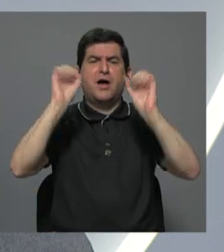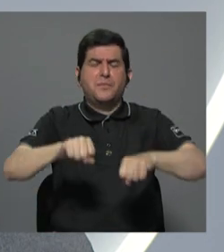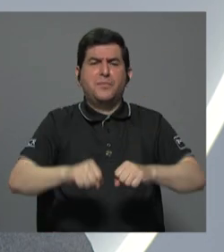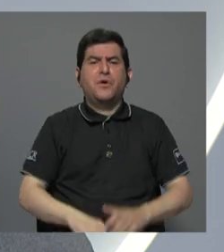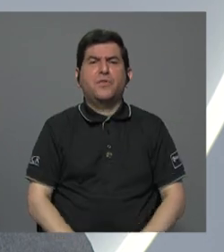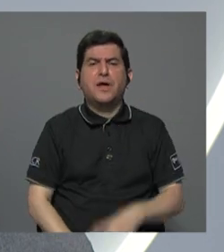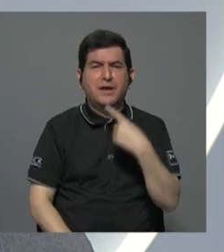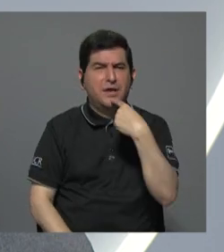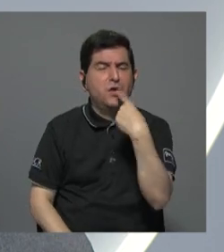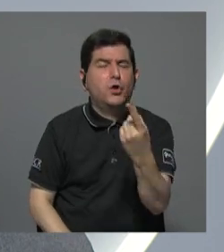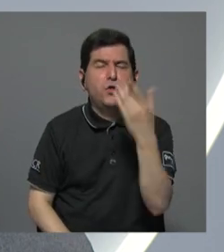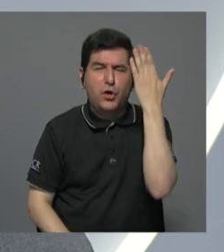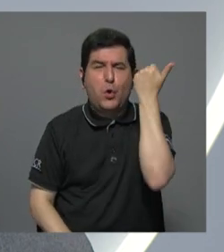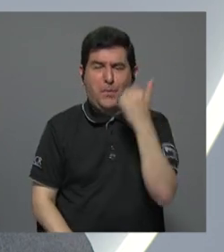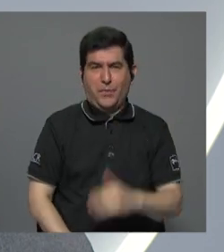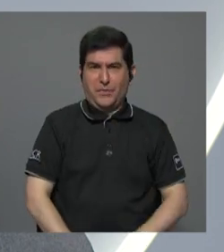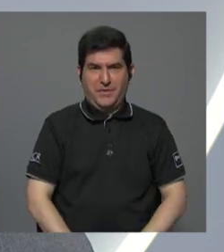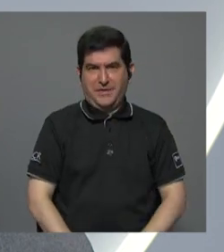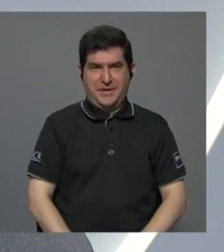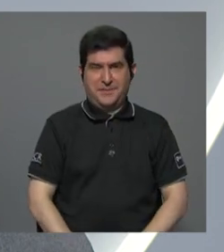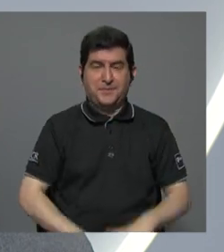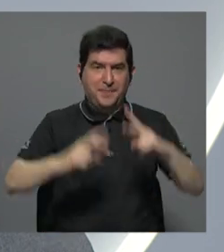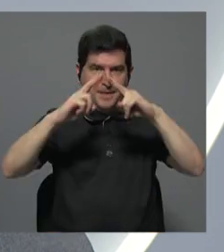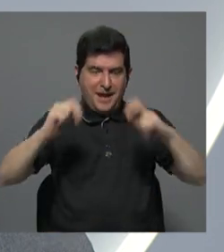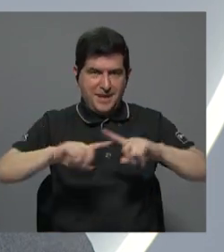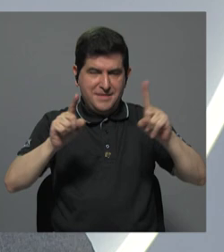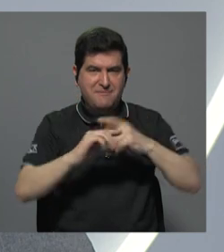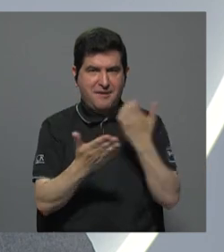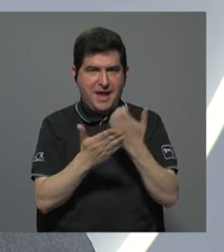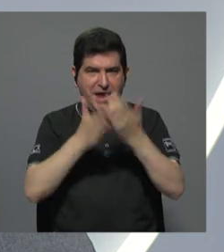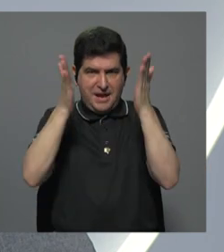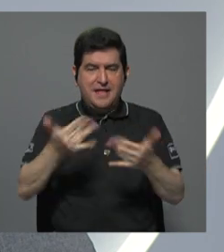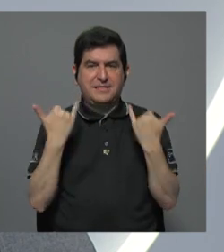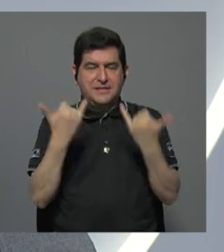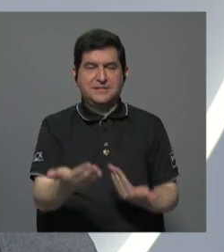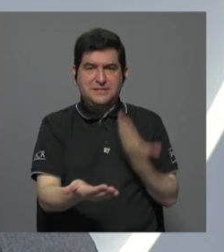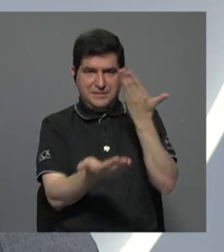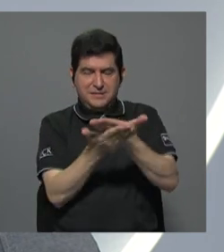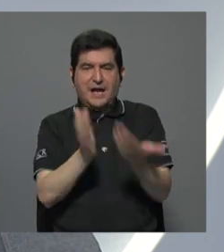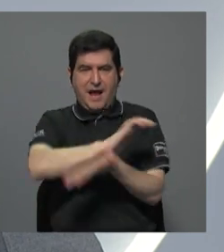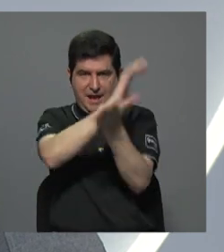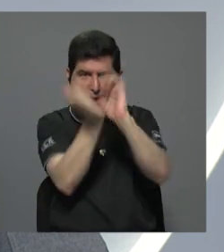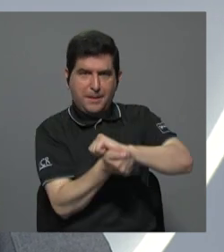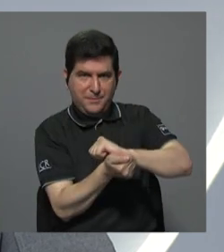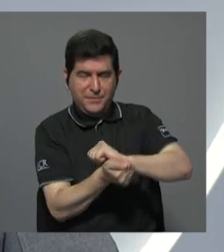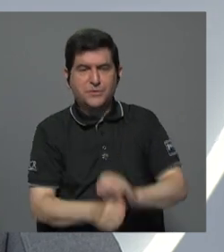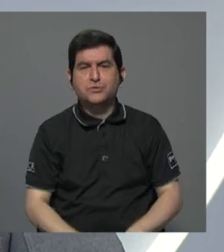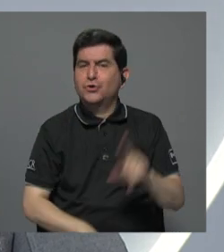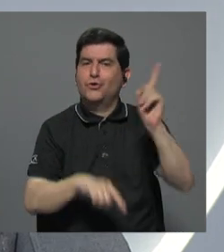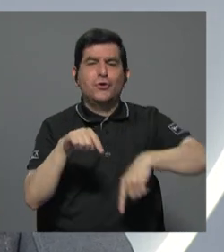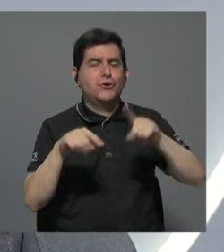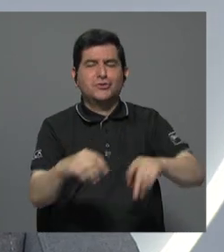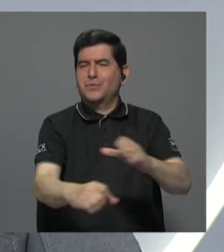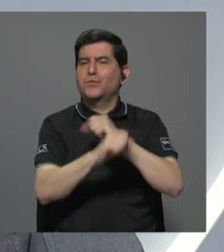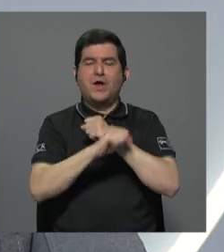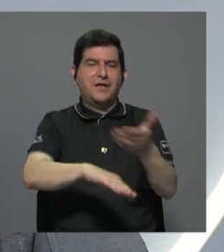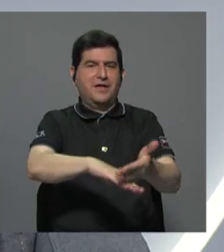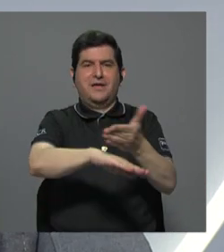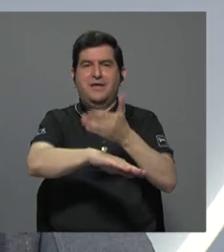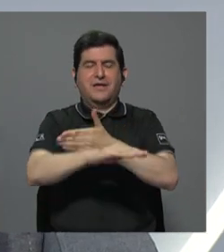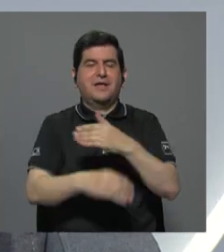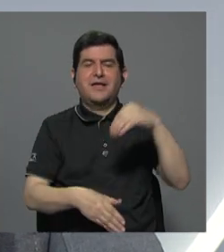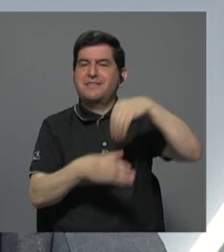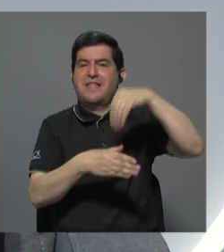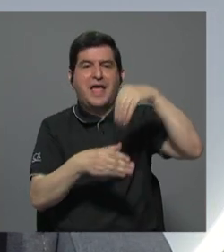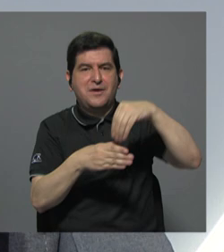llegar lo digo yo cristian porque este el análisis de varios economistas que ya están planteando reformas es que no se puede garantizar el avance de obras